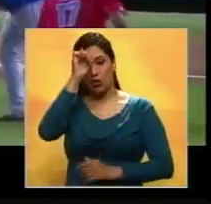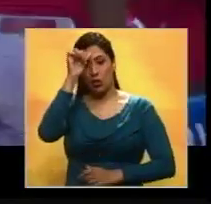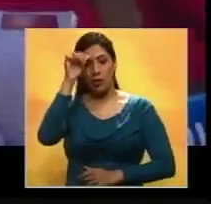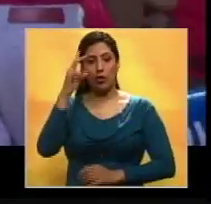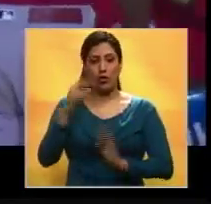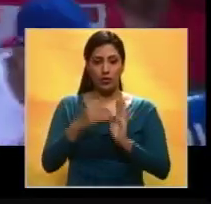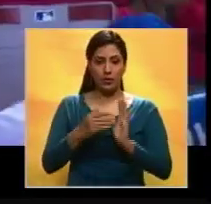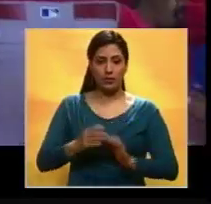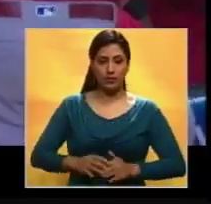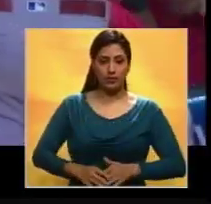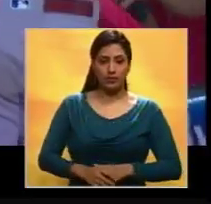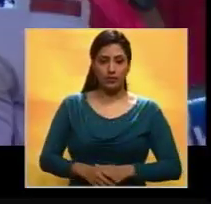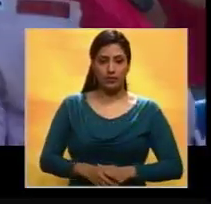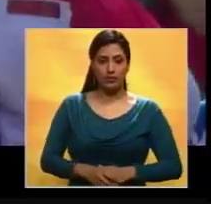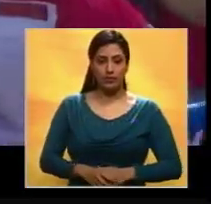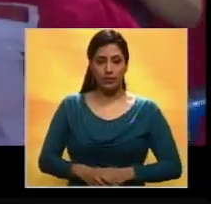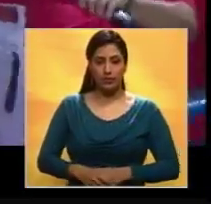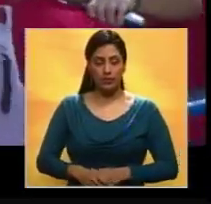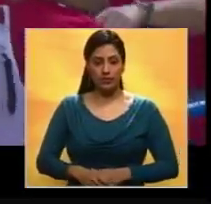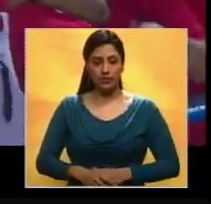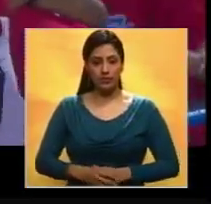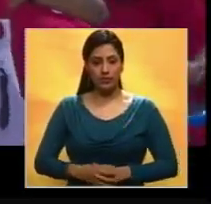2000.